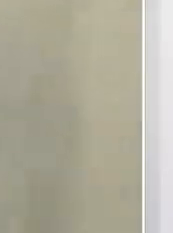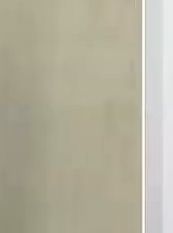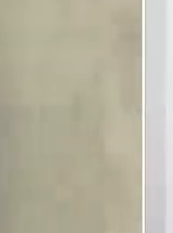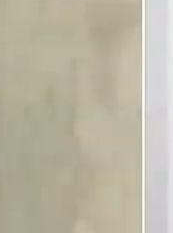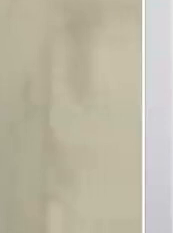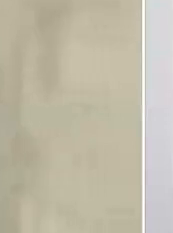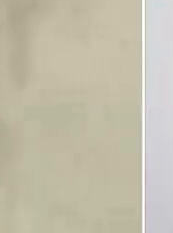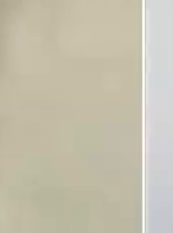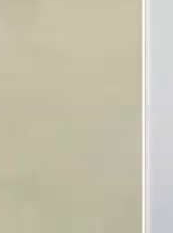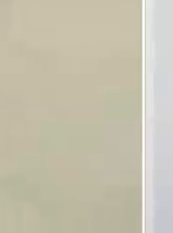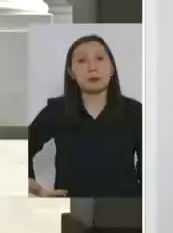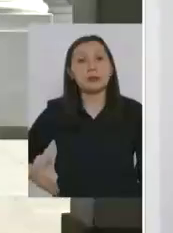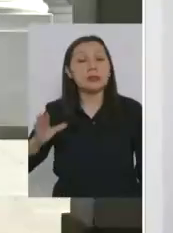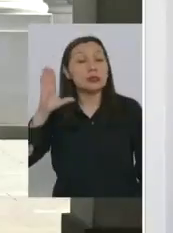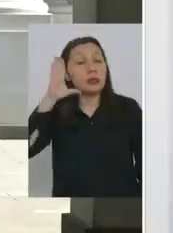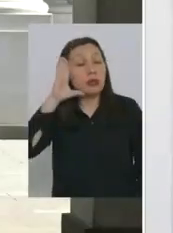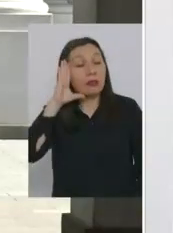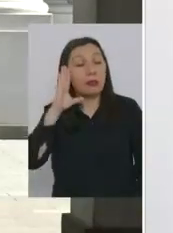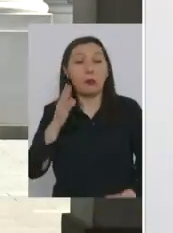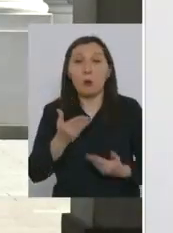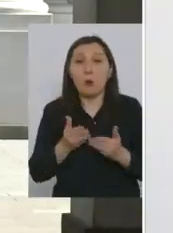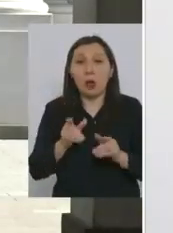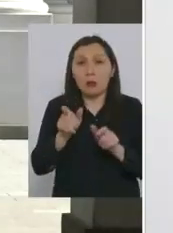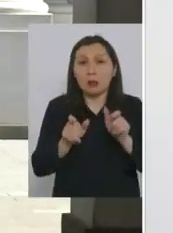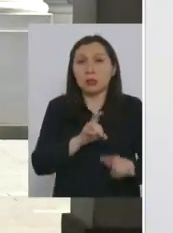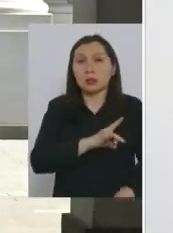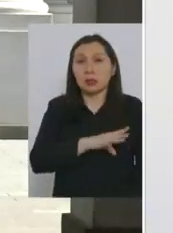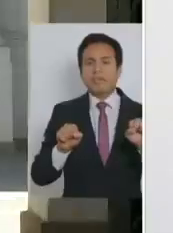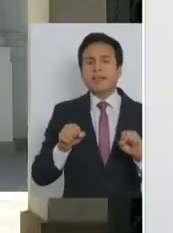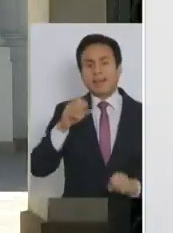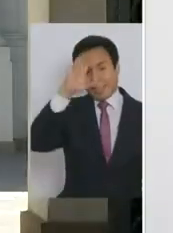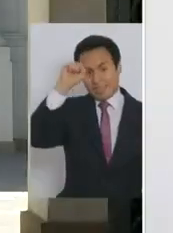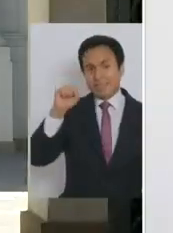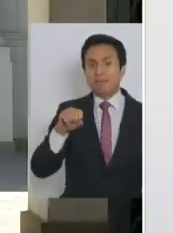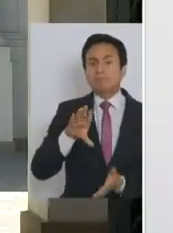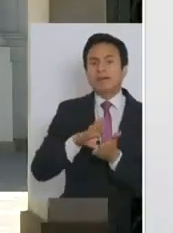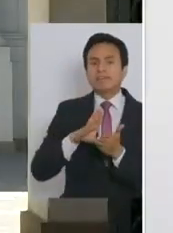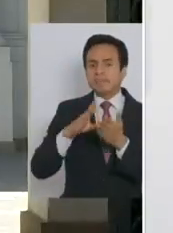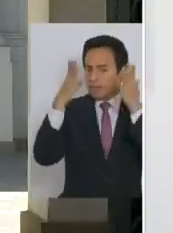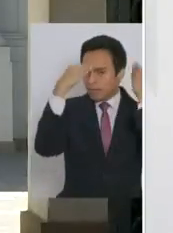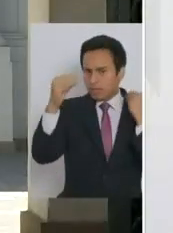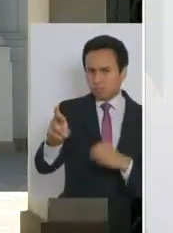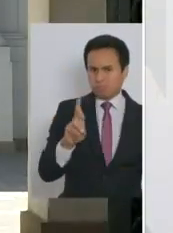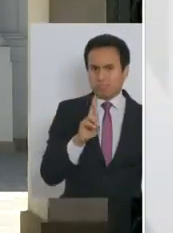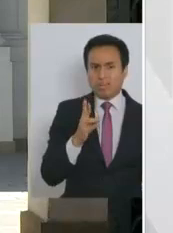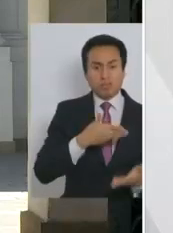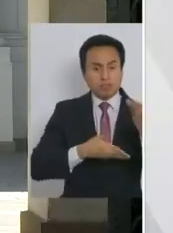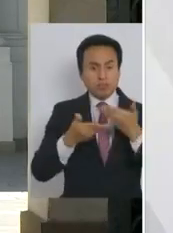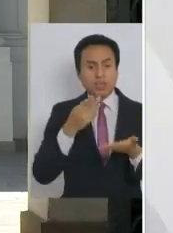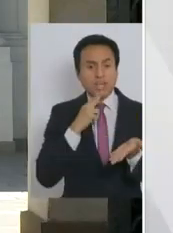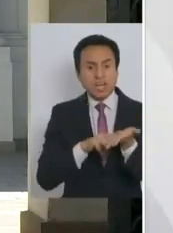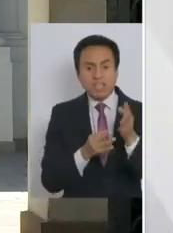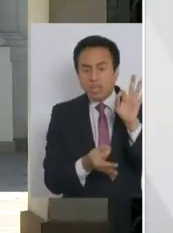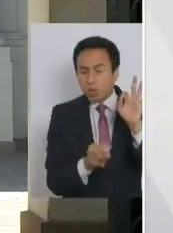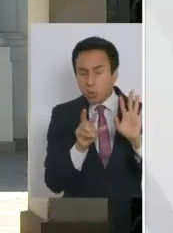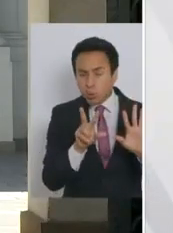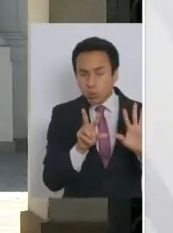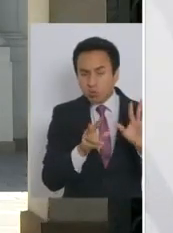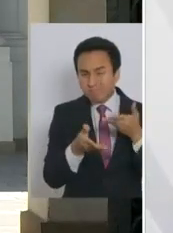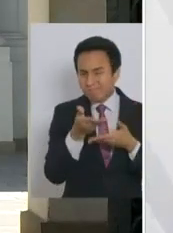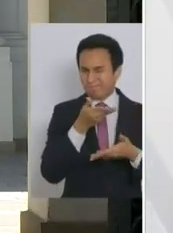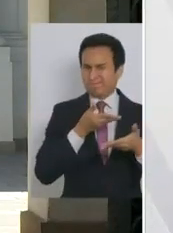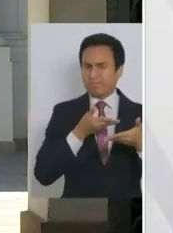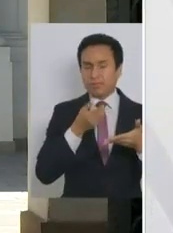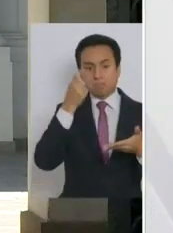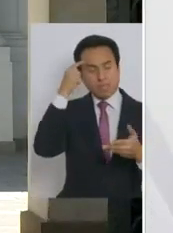como de canciller a canciller, sino que como subalterno del canciller español. Y eso es un hecho sin precedentes